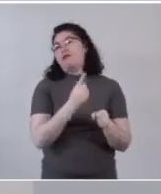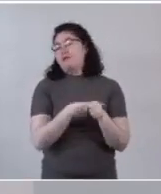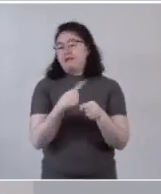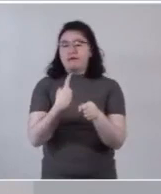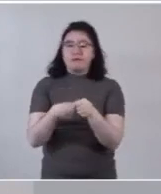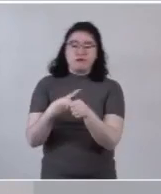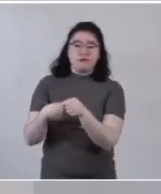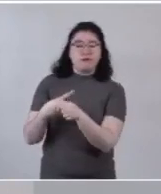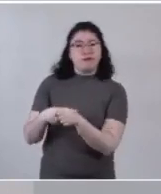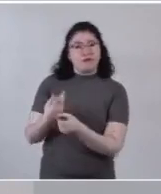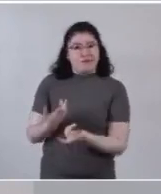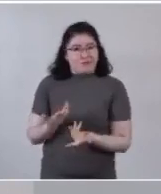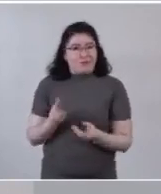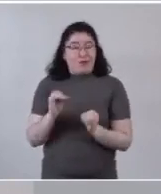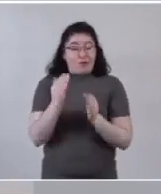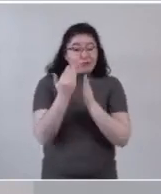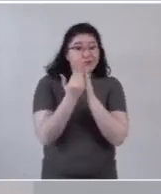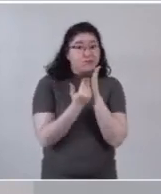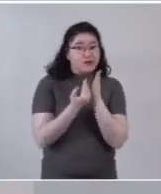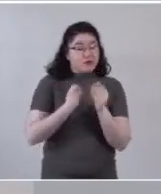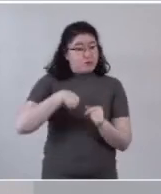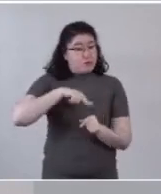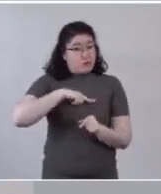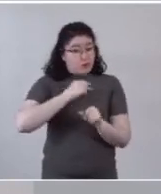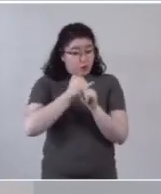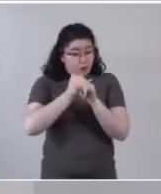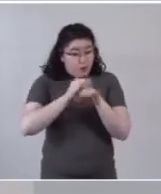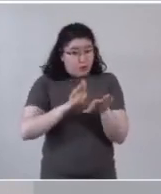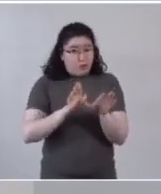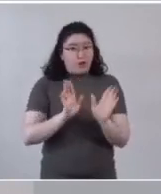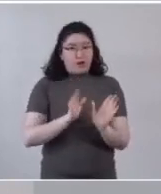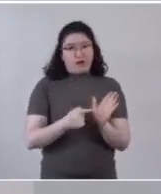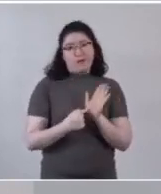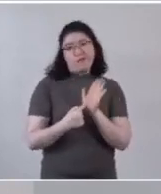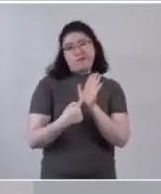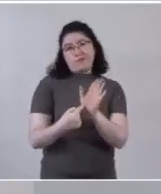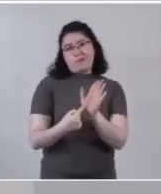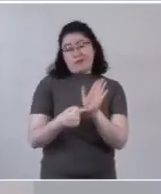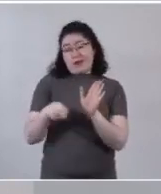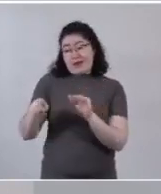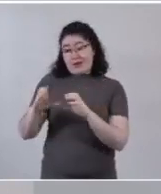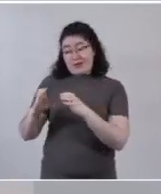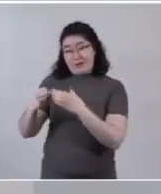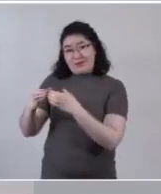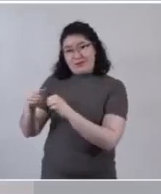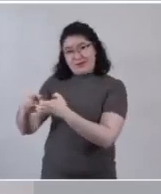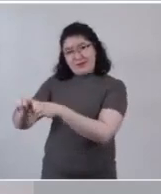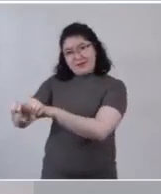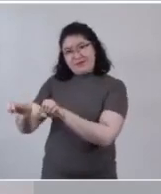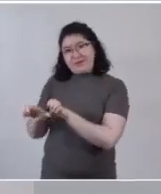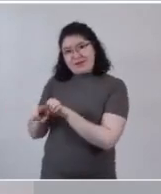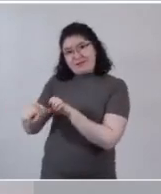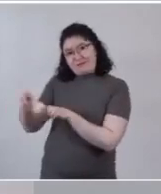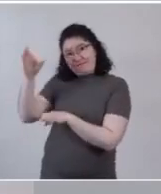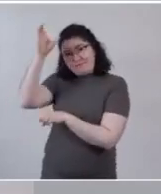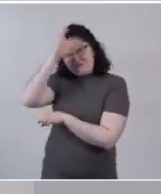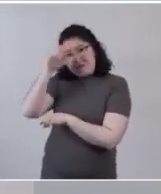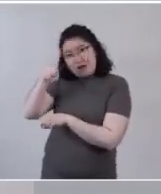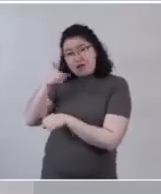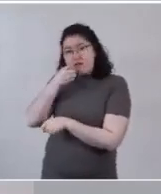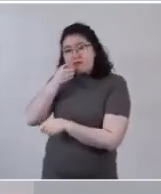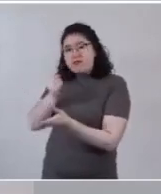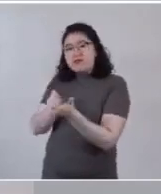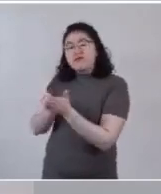había. Entonces nosotros reportamos información y son los comités técnicos científicos, de acuerdo a ciertos criterios,